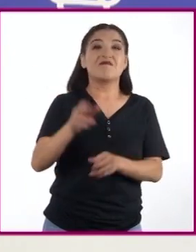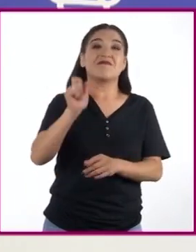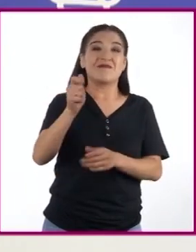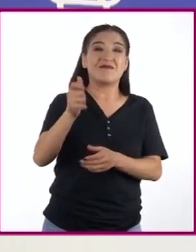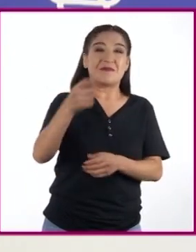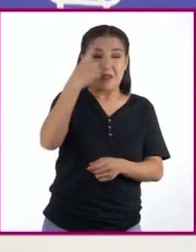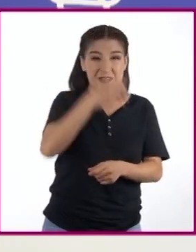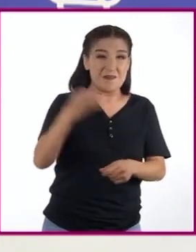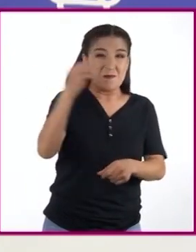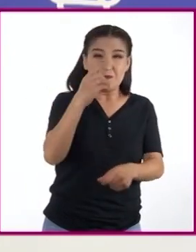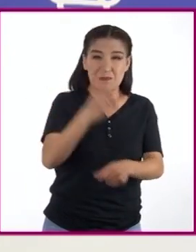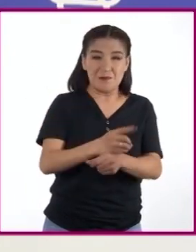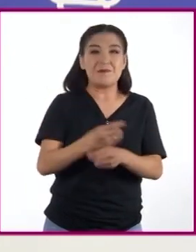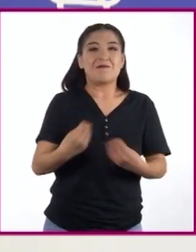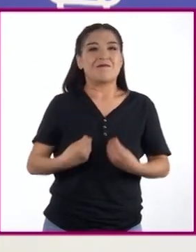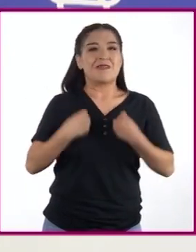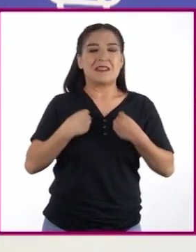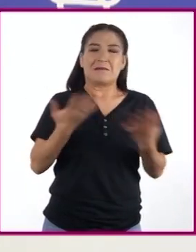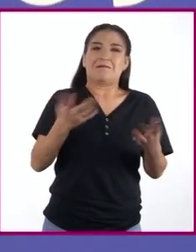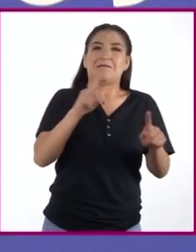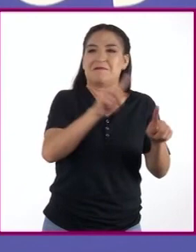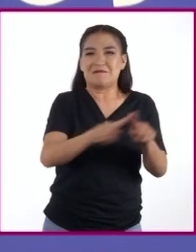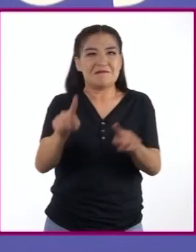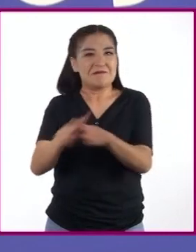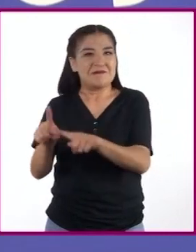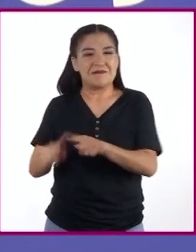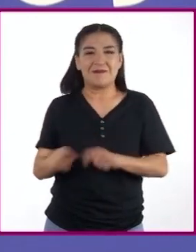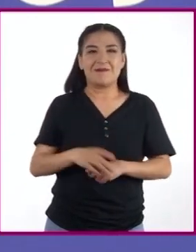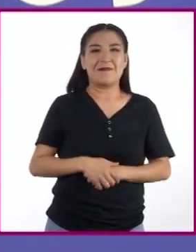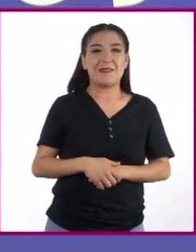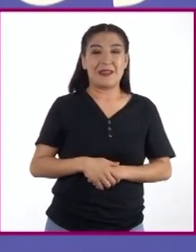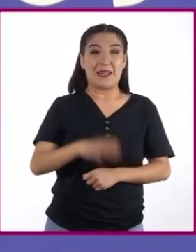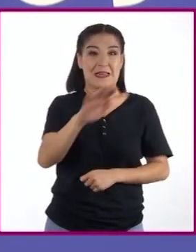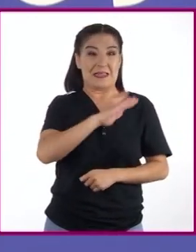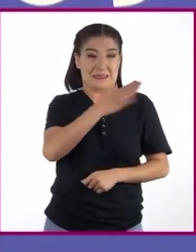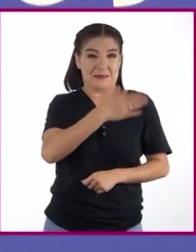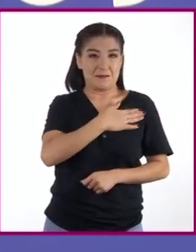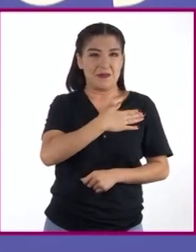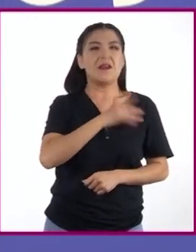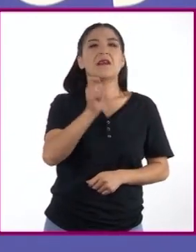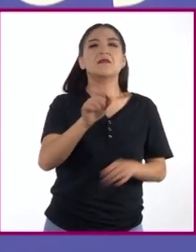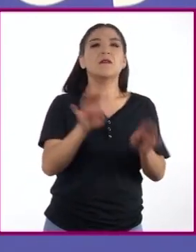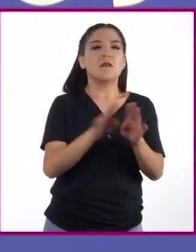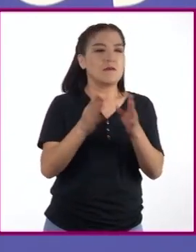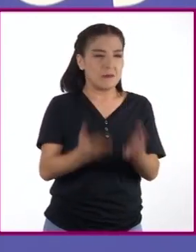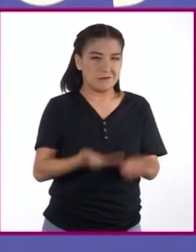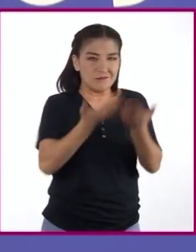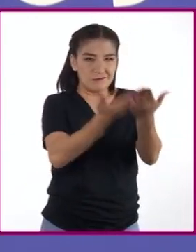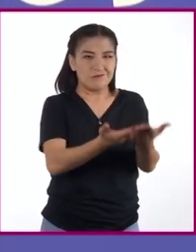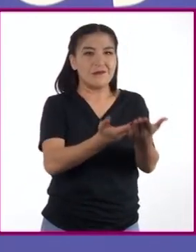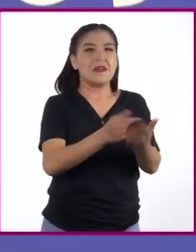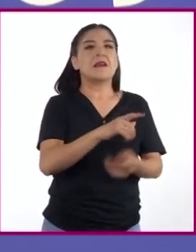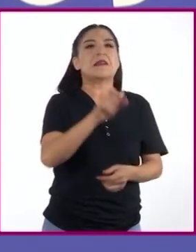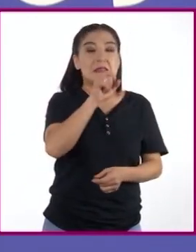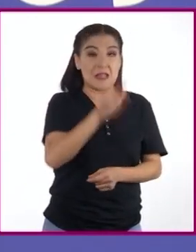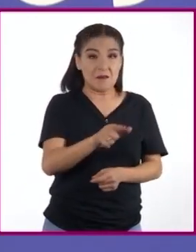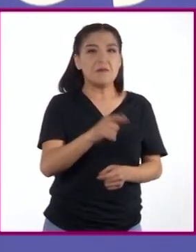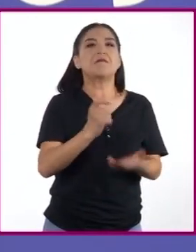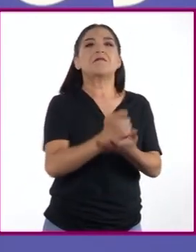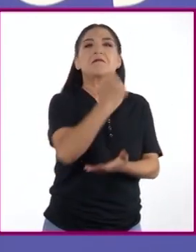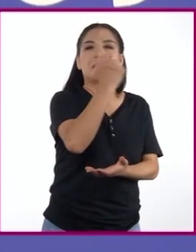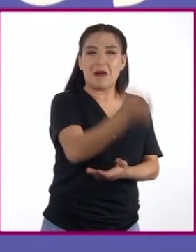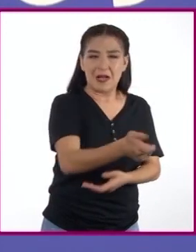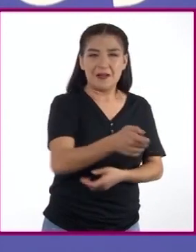oportunidades totalmente diferentes. A los españoles se les ofreció e incluso se les